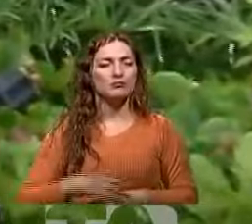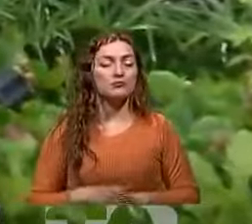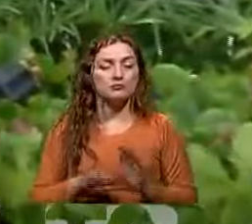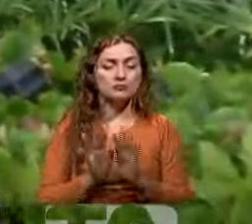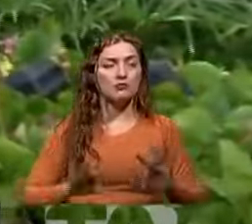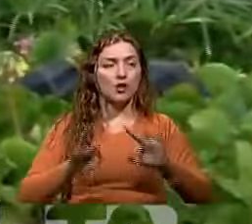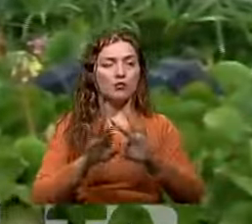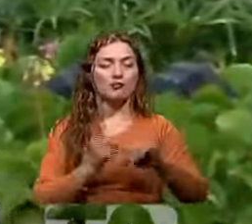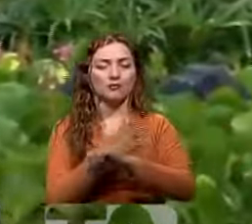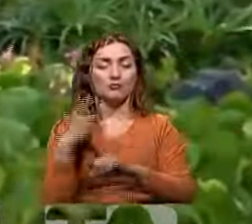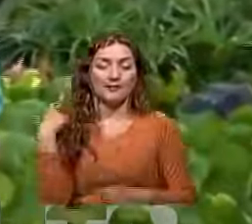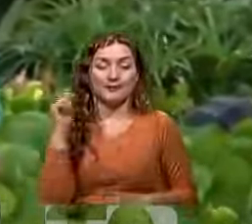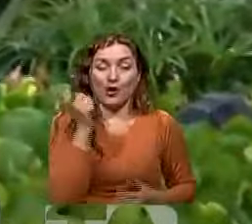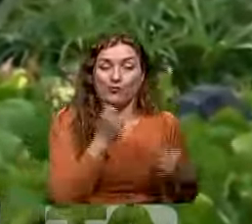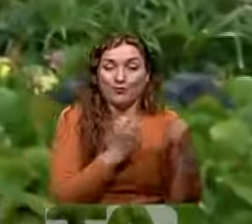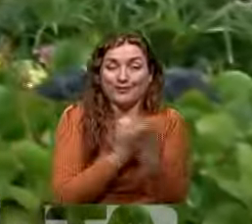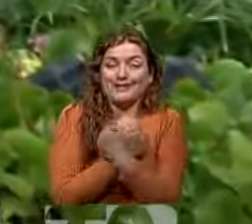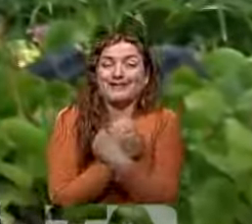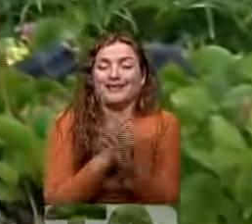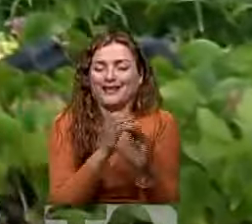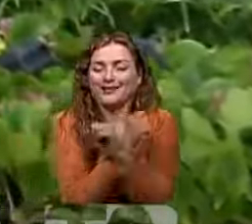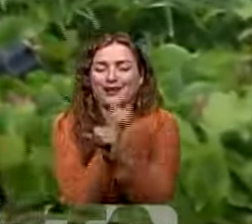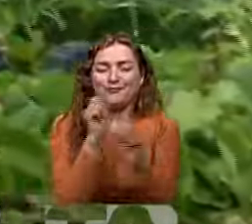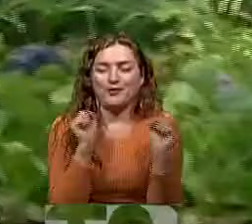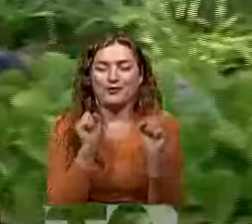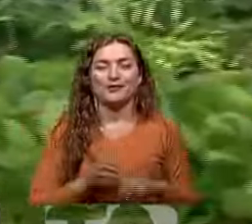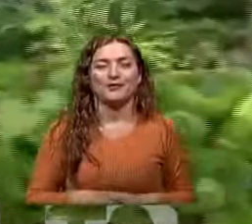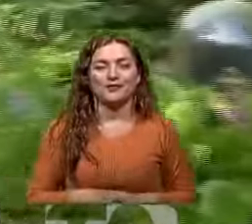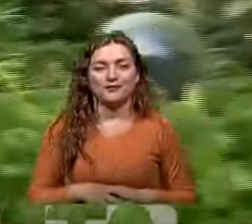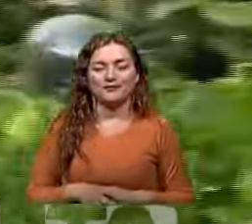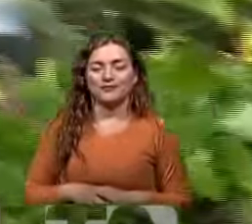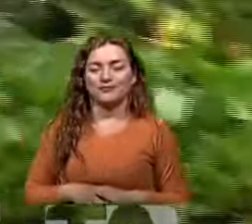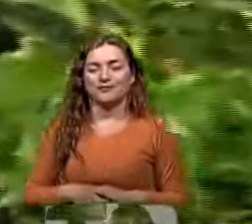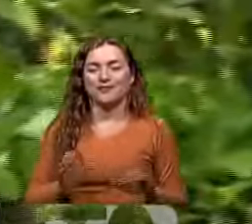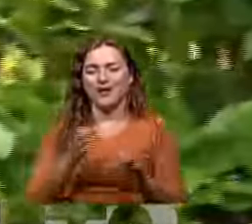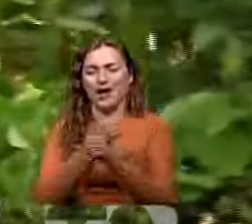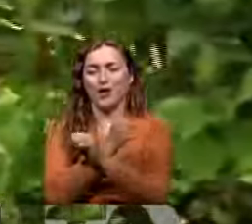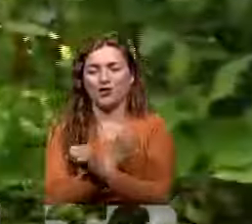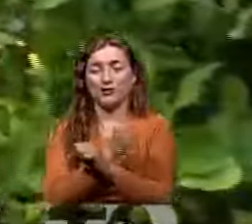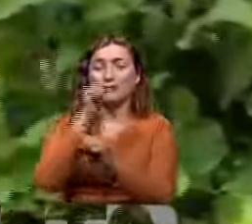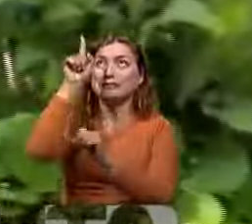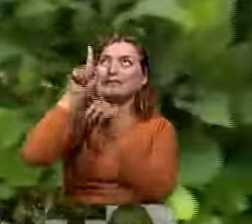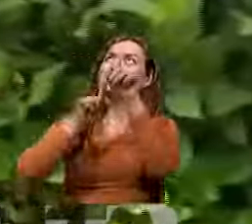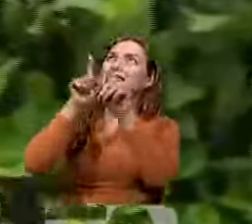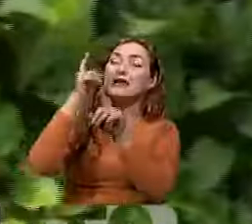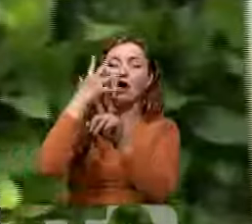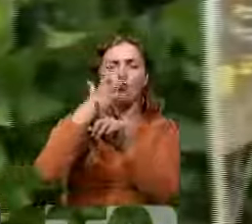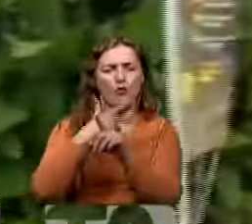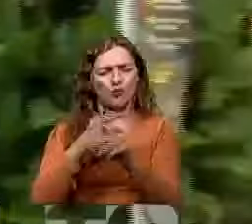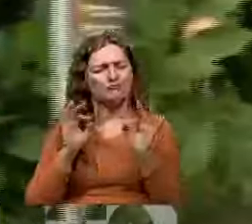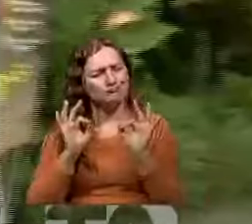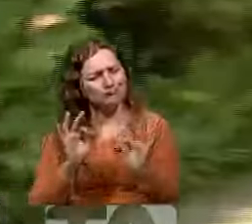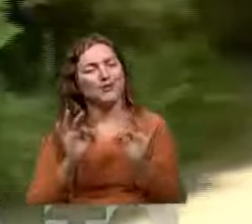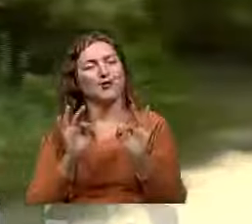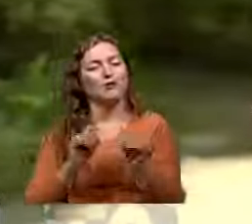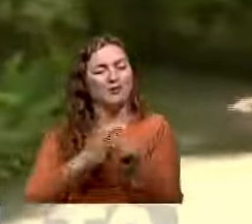Que vengan bien abrigaditos porque también las noches de Quito están heladas. Así es, estas noches estrelladas de verano son